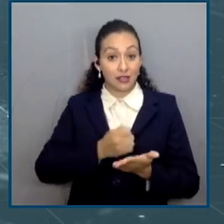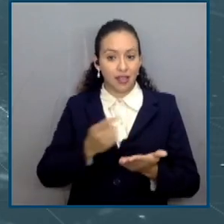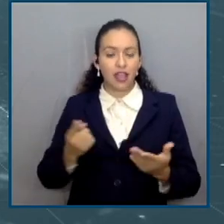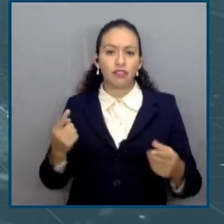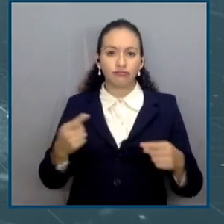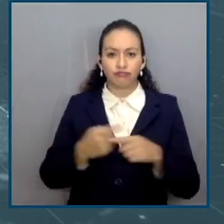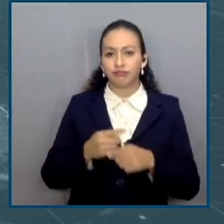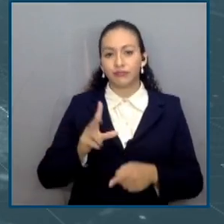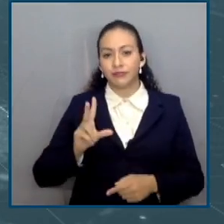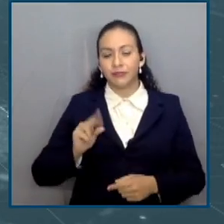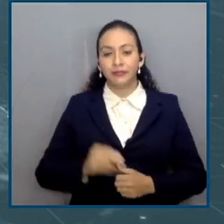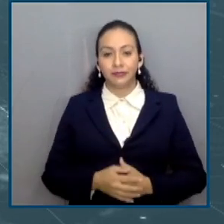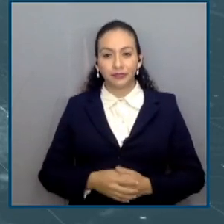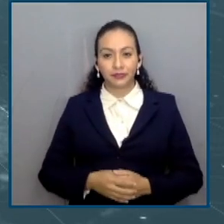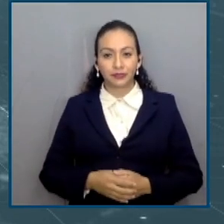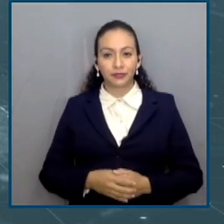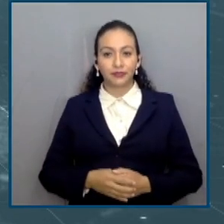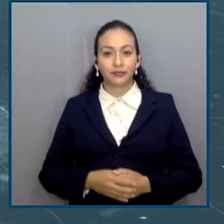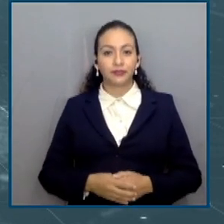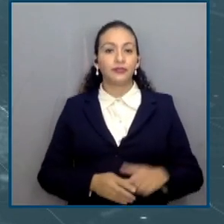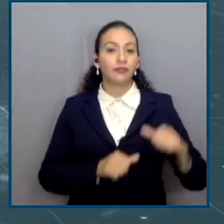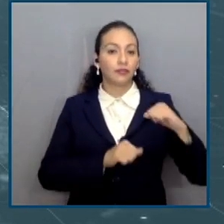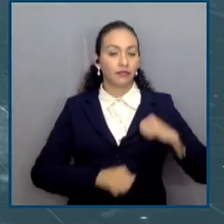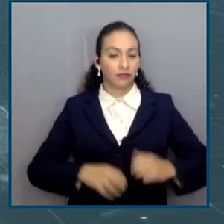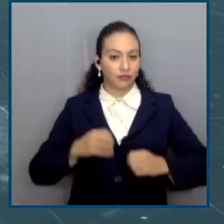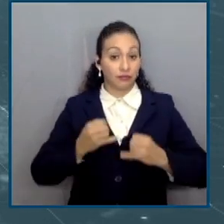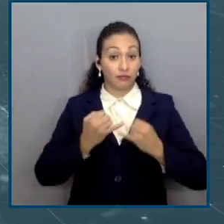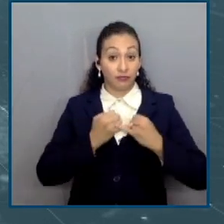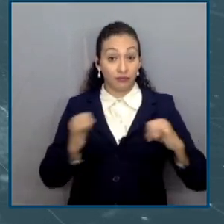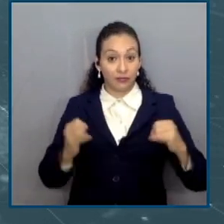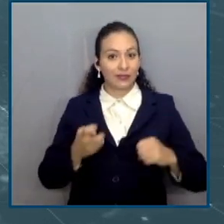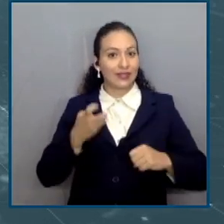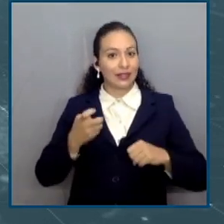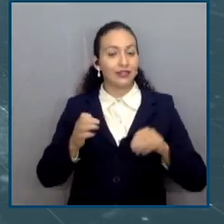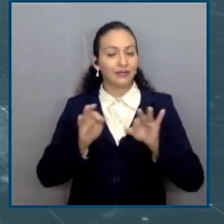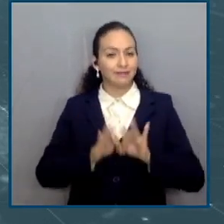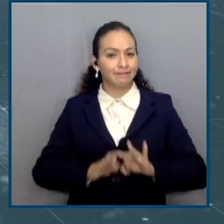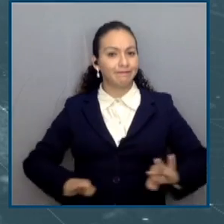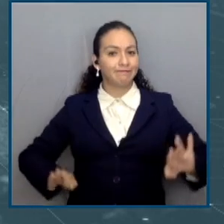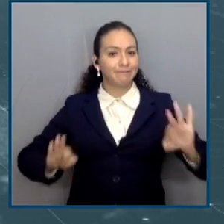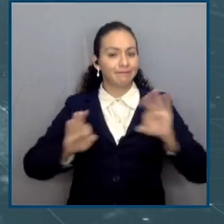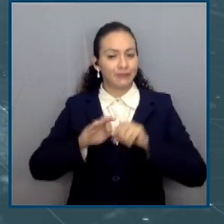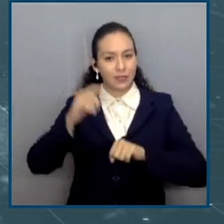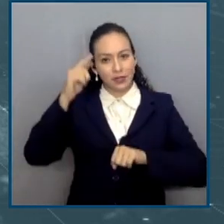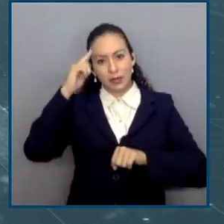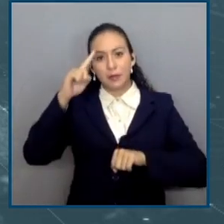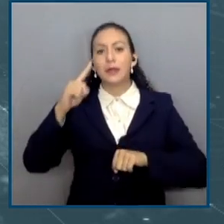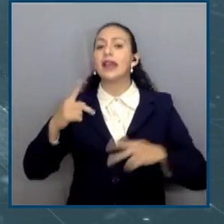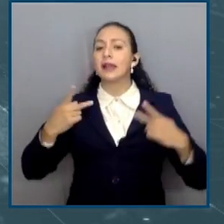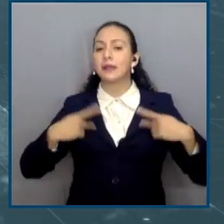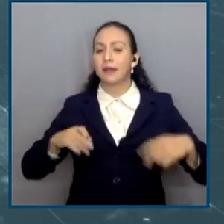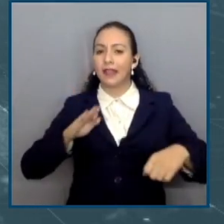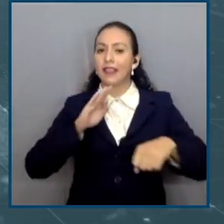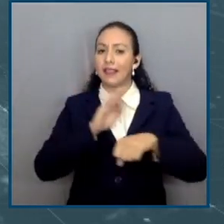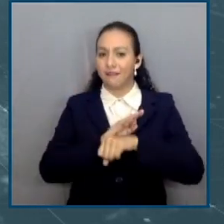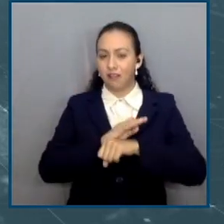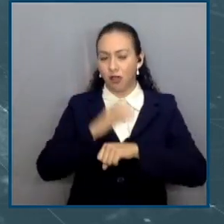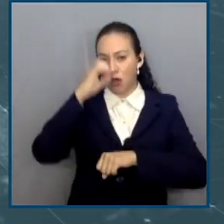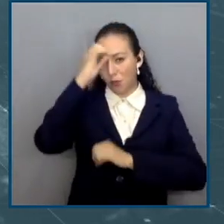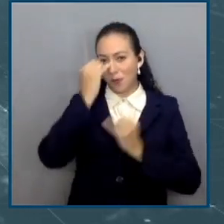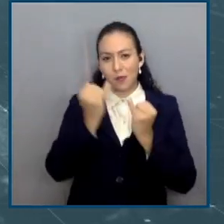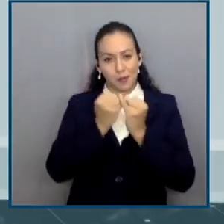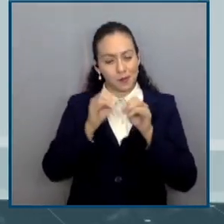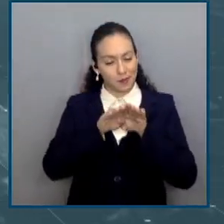Un poder judicial independiente es indispensable para la defensa de nuestra democracia, afirmó el ministro Jorge Mario